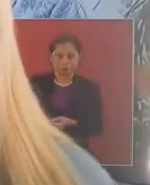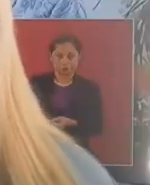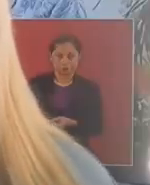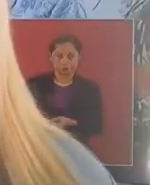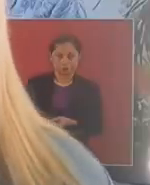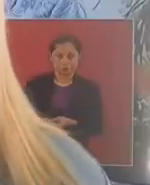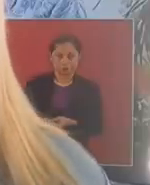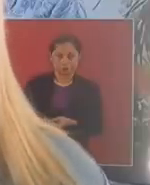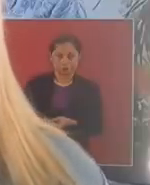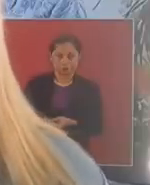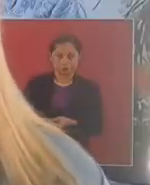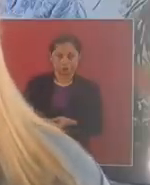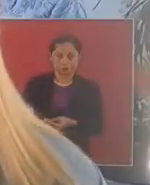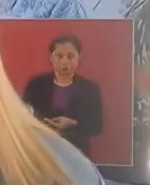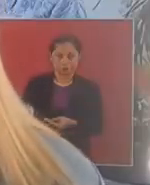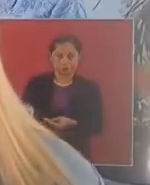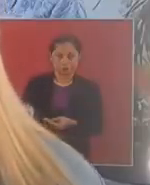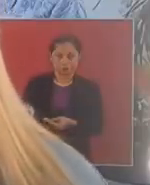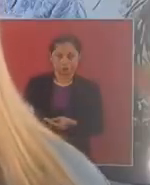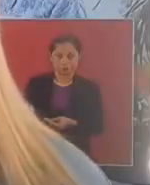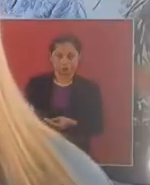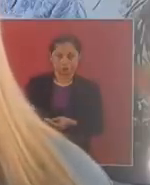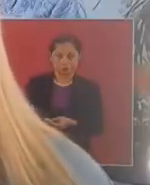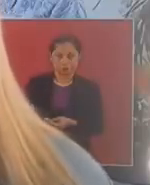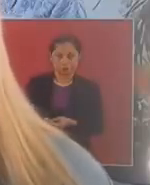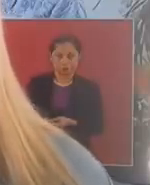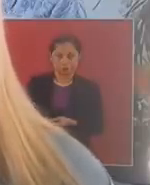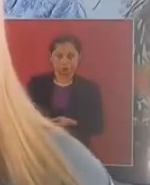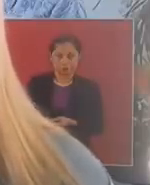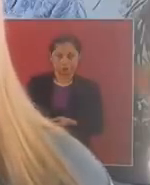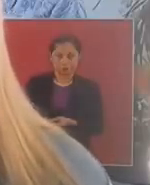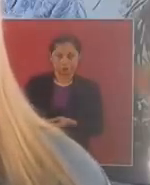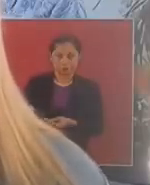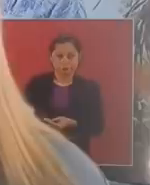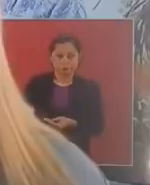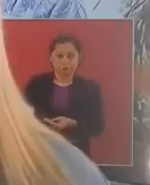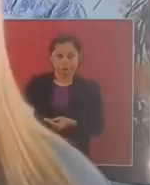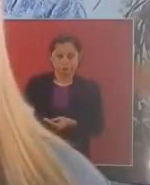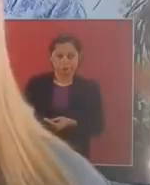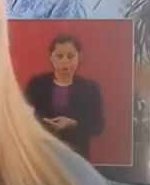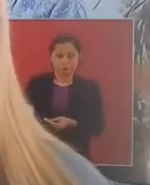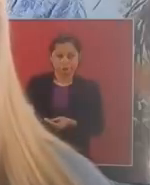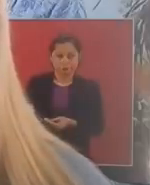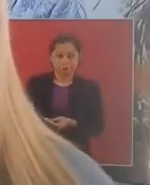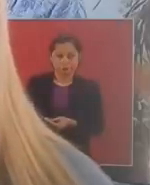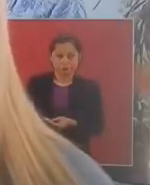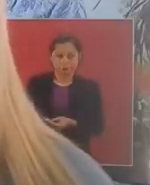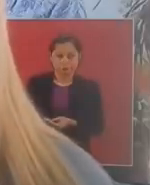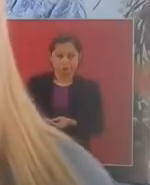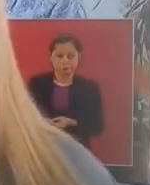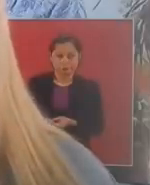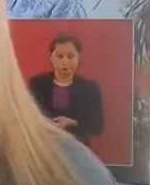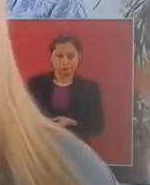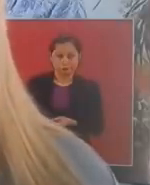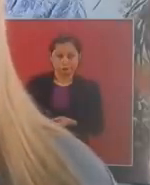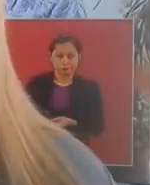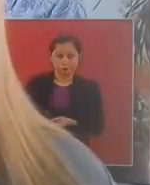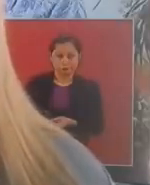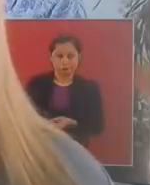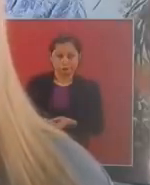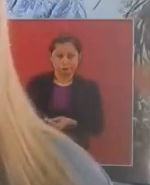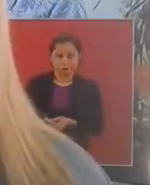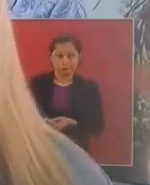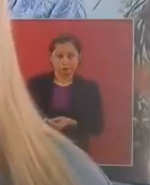pobreza. Entonces, yo sí quiero hacerles mucho énfasis en eso, porque yo entiendo perfectamente que